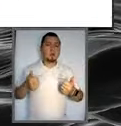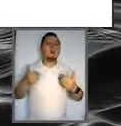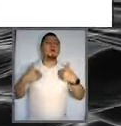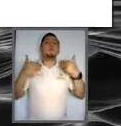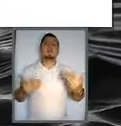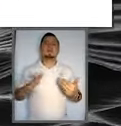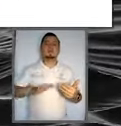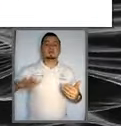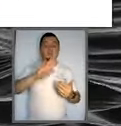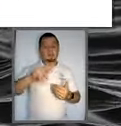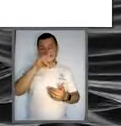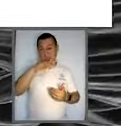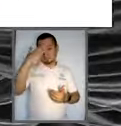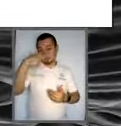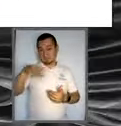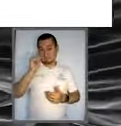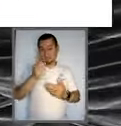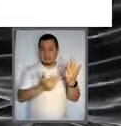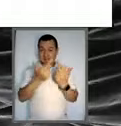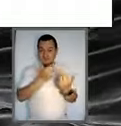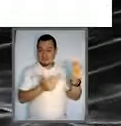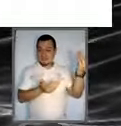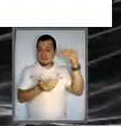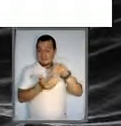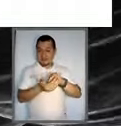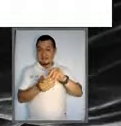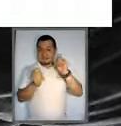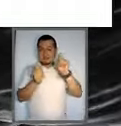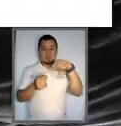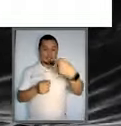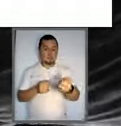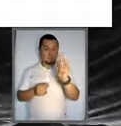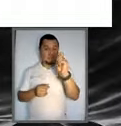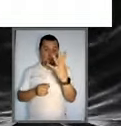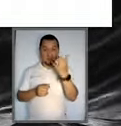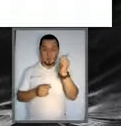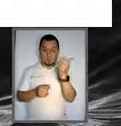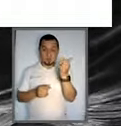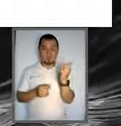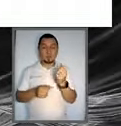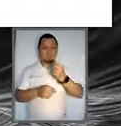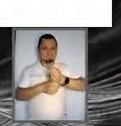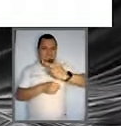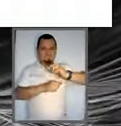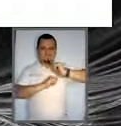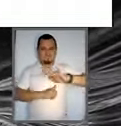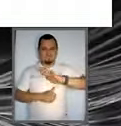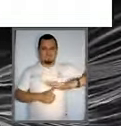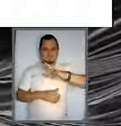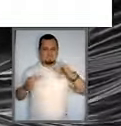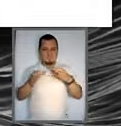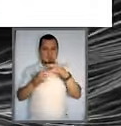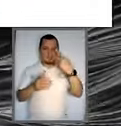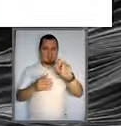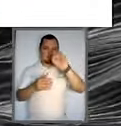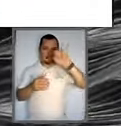confianza. Saber que cuando regresemos a clases presenciales el próximo ciclo escolar, la Secretaría, junto con sus maestros y